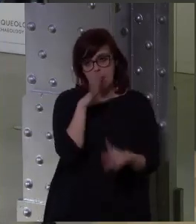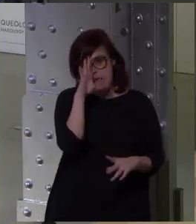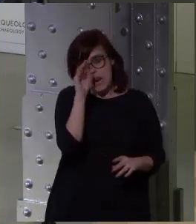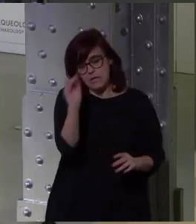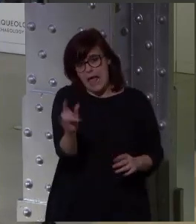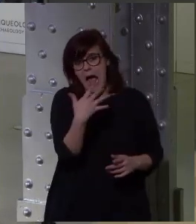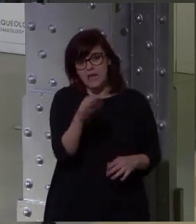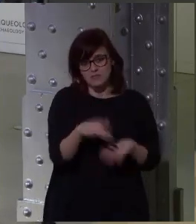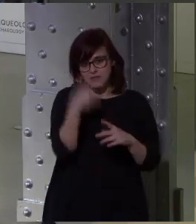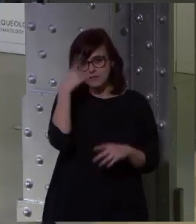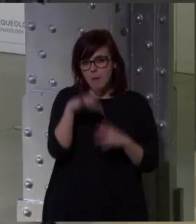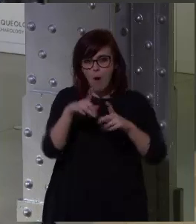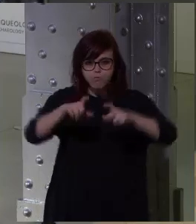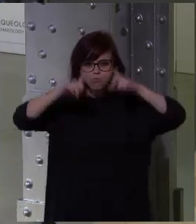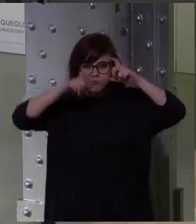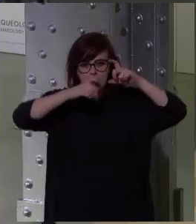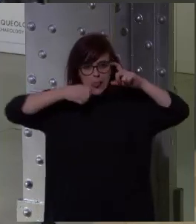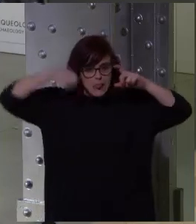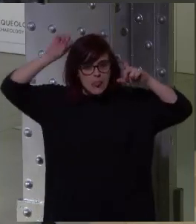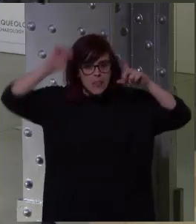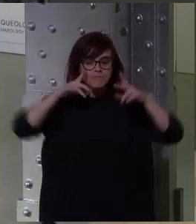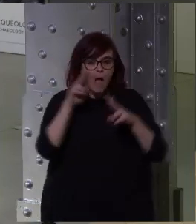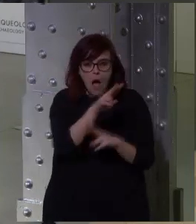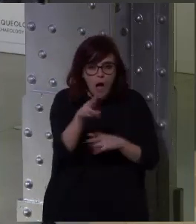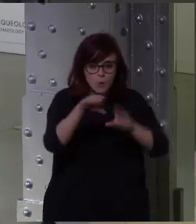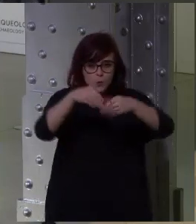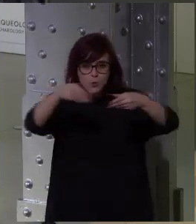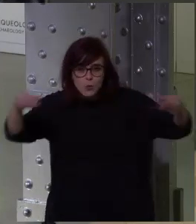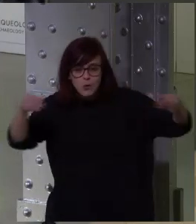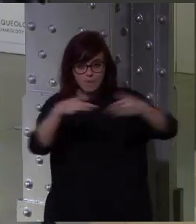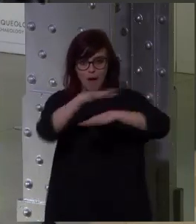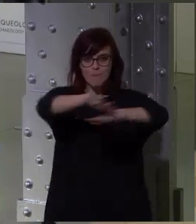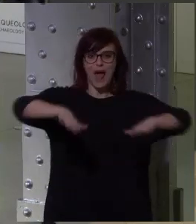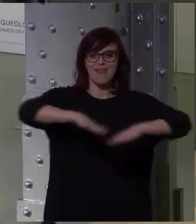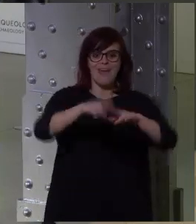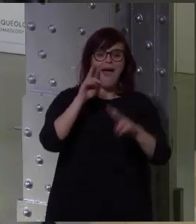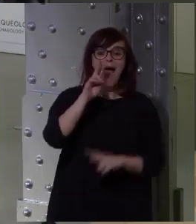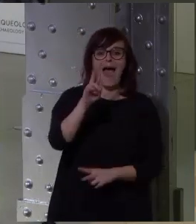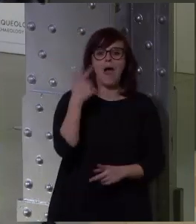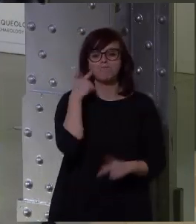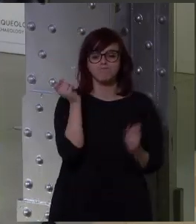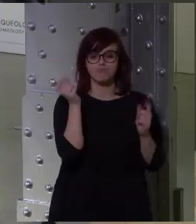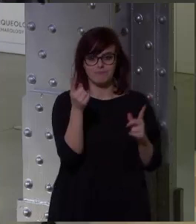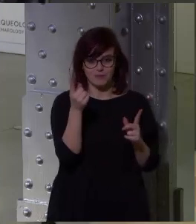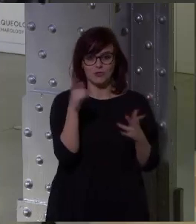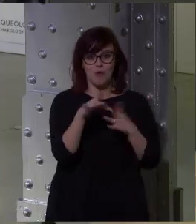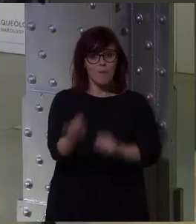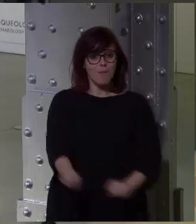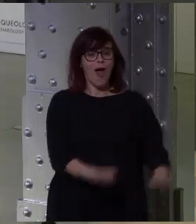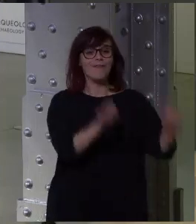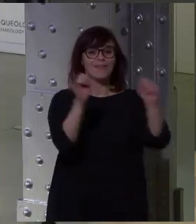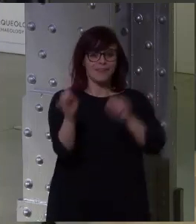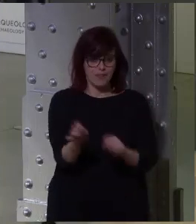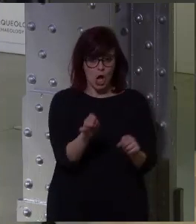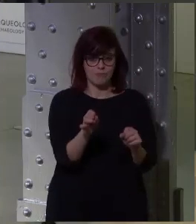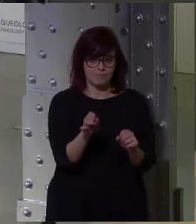un experto cuando estás con tus gafas y tubo y ves esos diques sumergidos y la playa, para darse cuenta que es una protección,